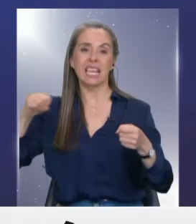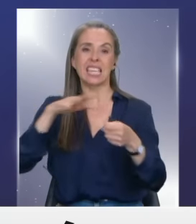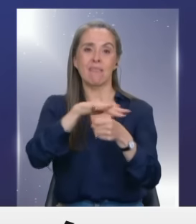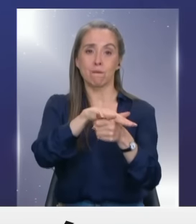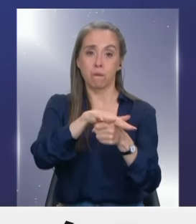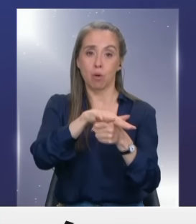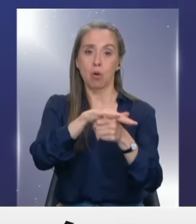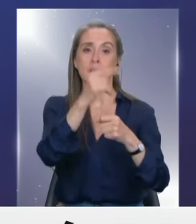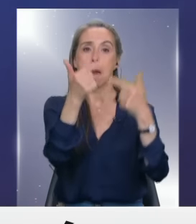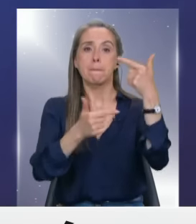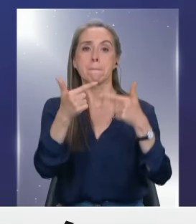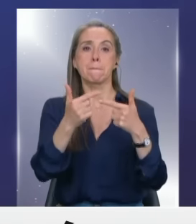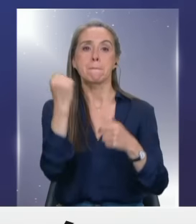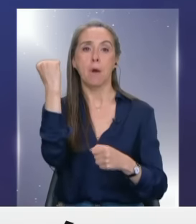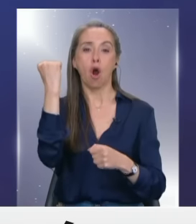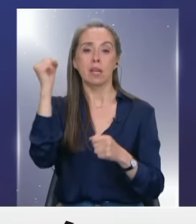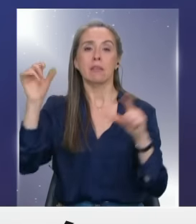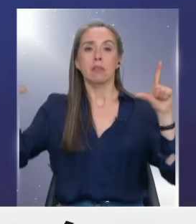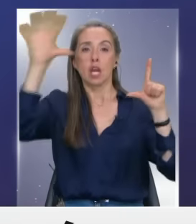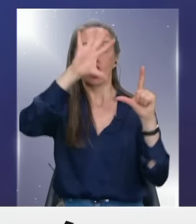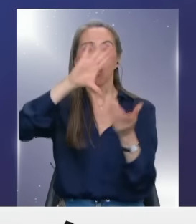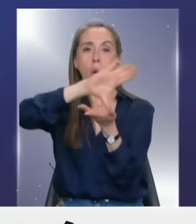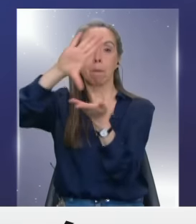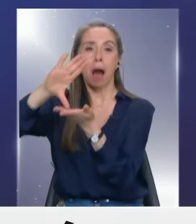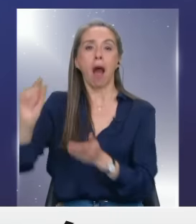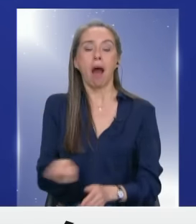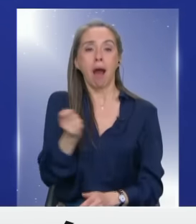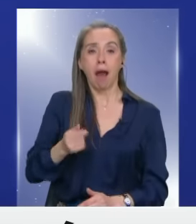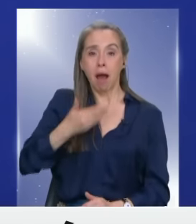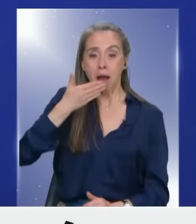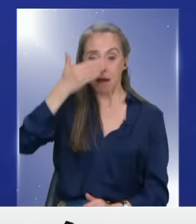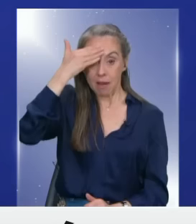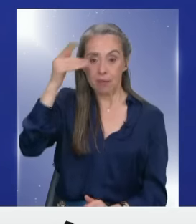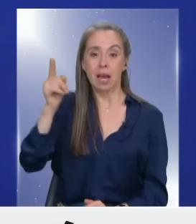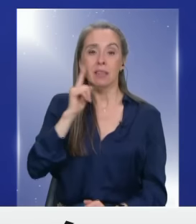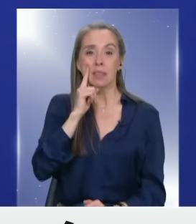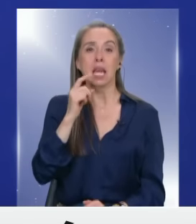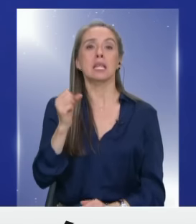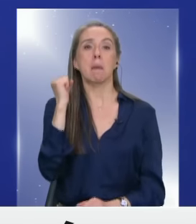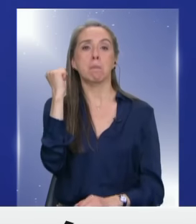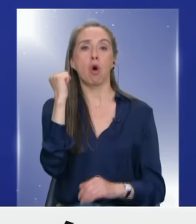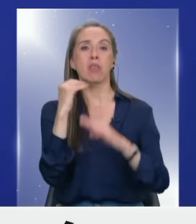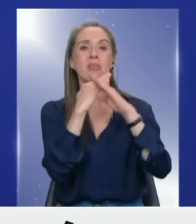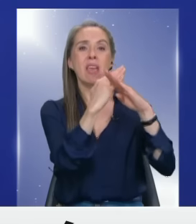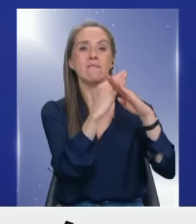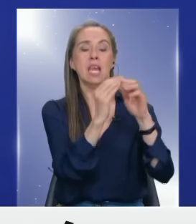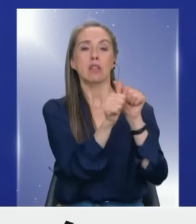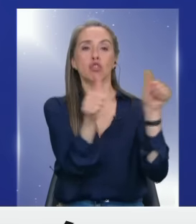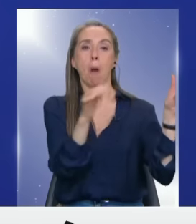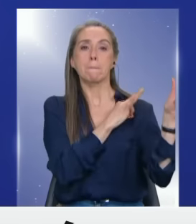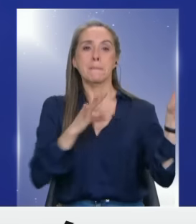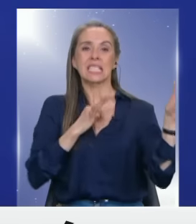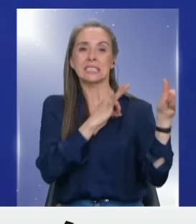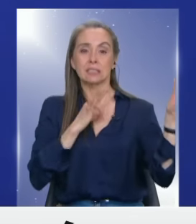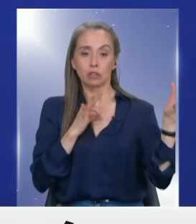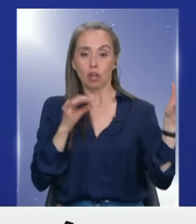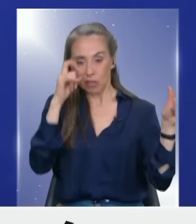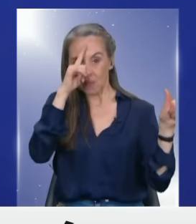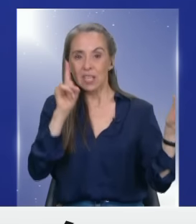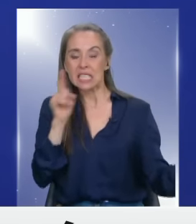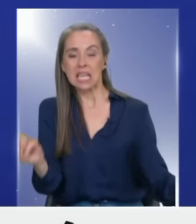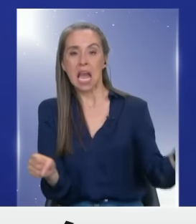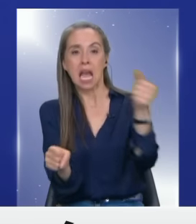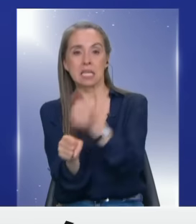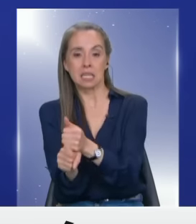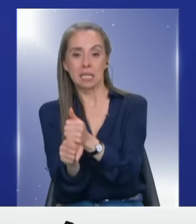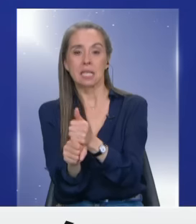sistema político de la zona. Tanto es así que tiene poder de veto en el gabinete. Difícil misión será la de su sucesor.